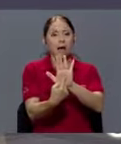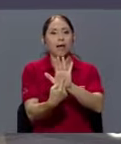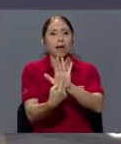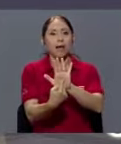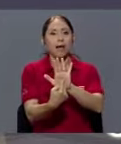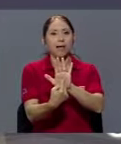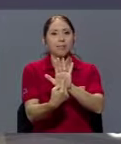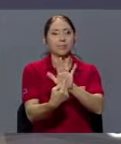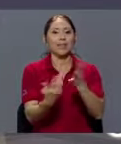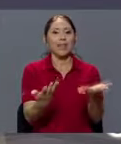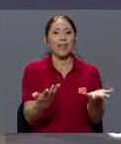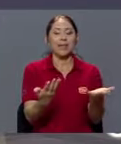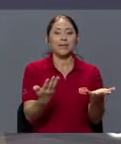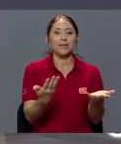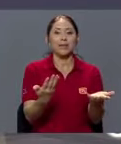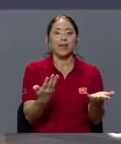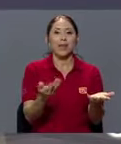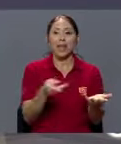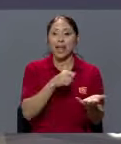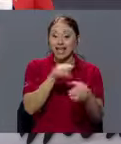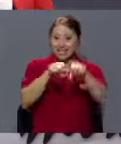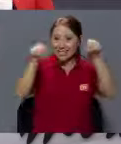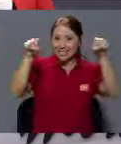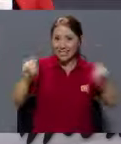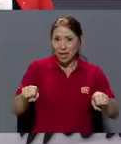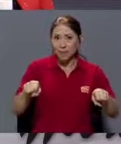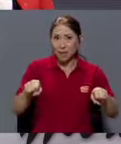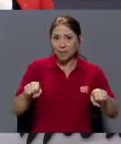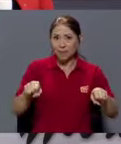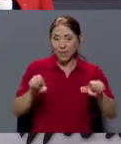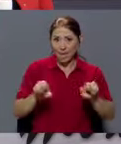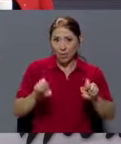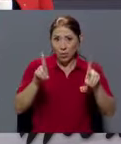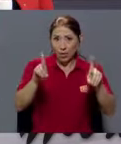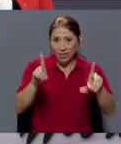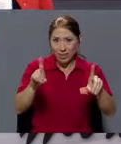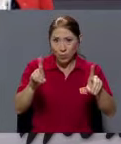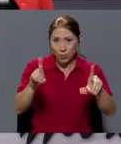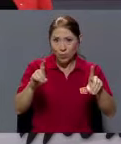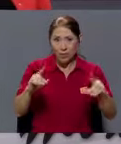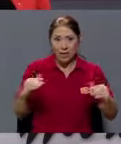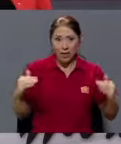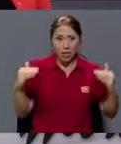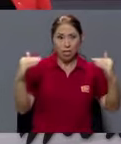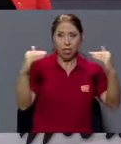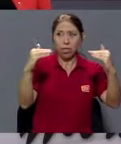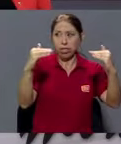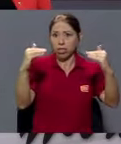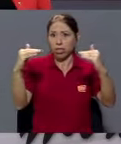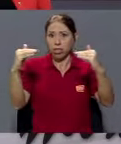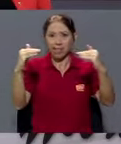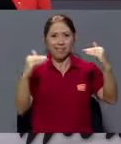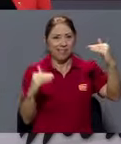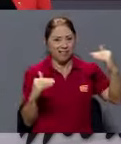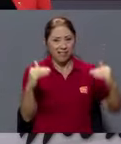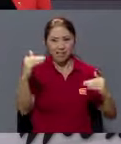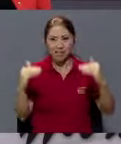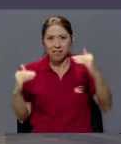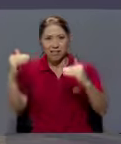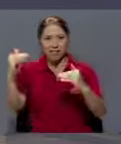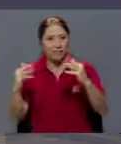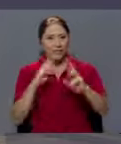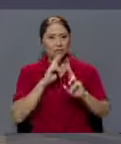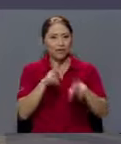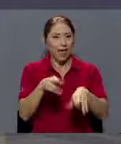revelan que la desigualdad en cuanto al sistema, digamos, a la configuración del sistema educativo en cuanto a los